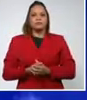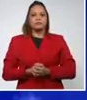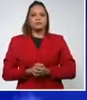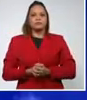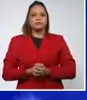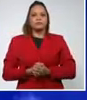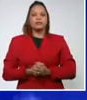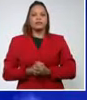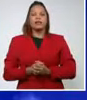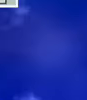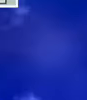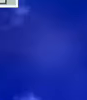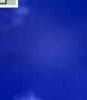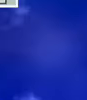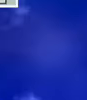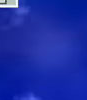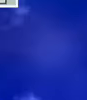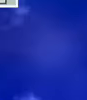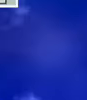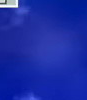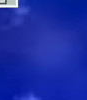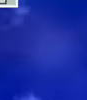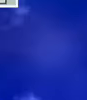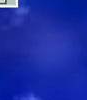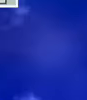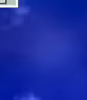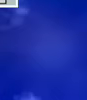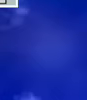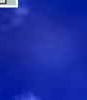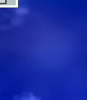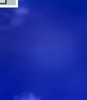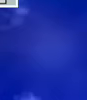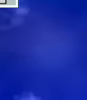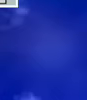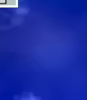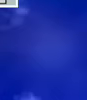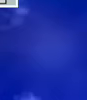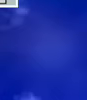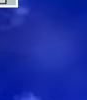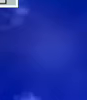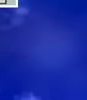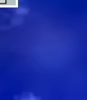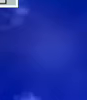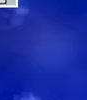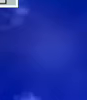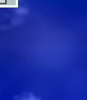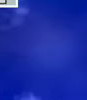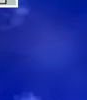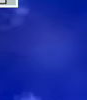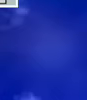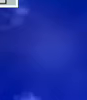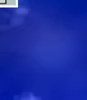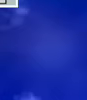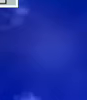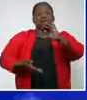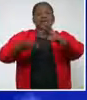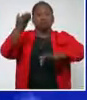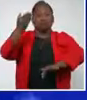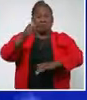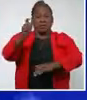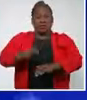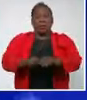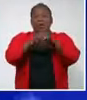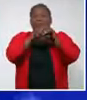pero indiscutiblemente en el día de ayer un incremento del número de casos dispersos en todos los